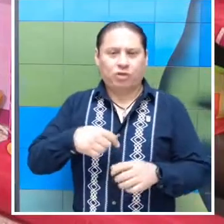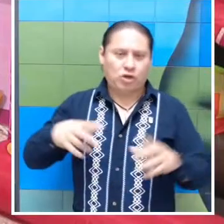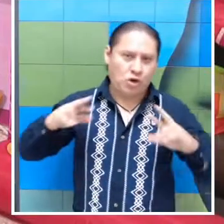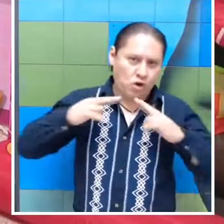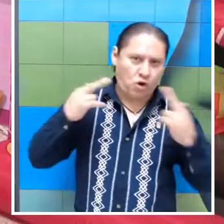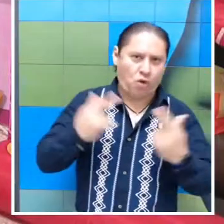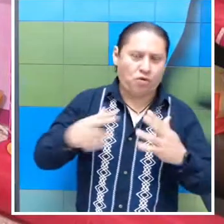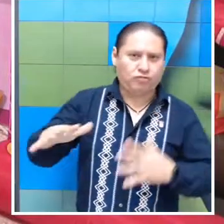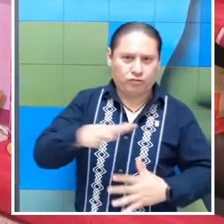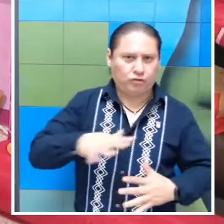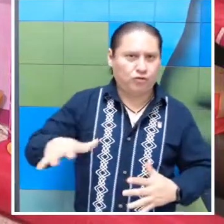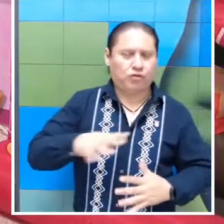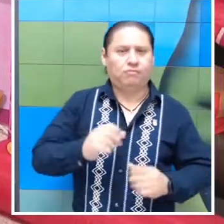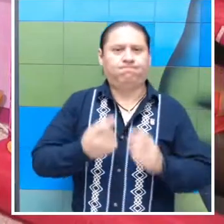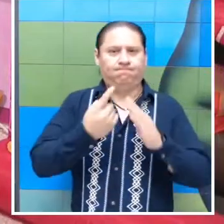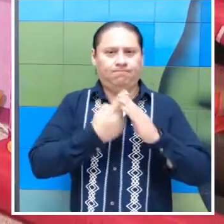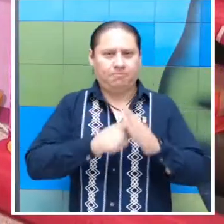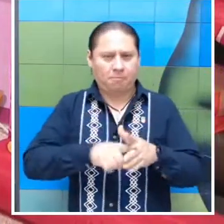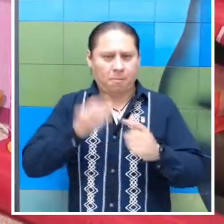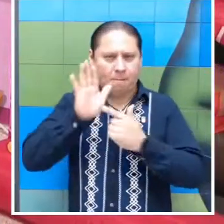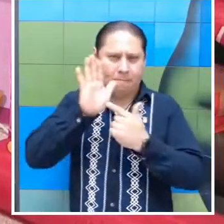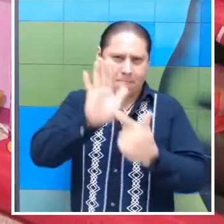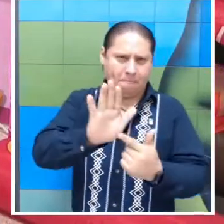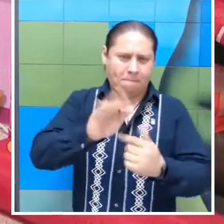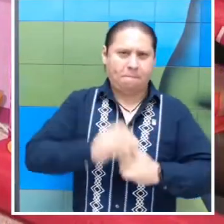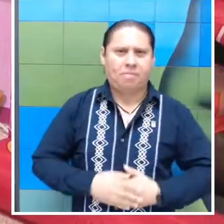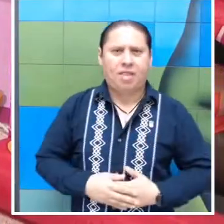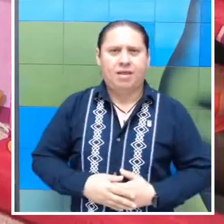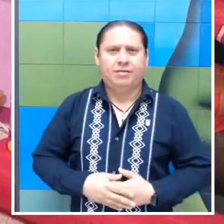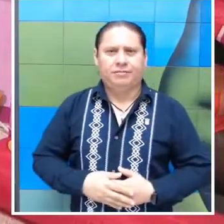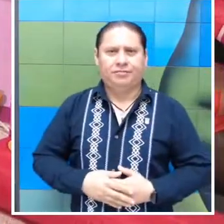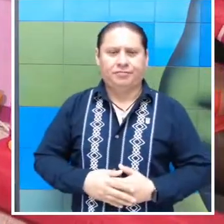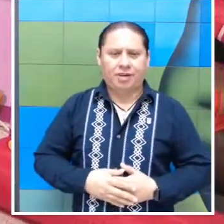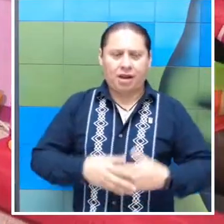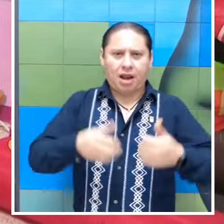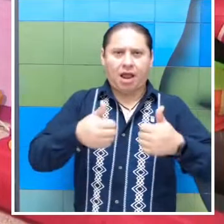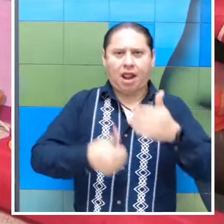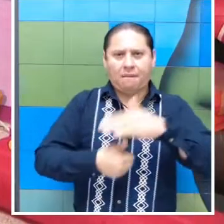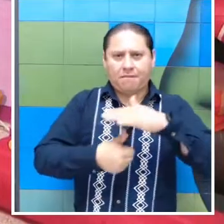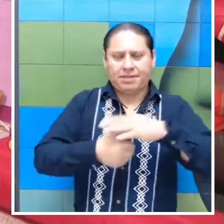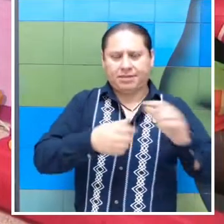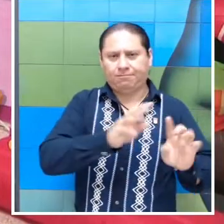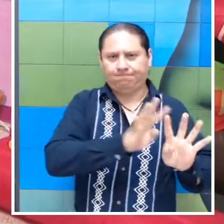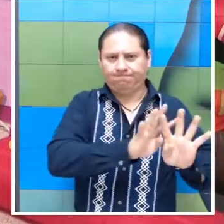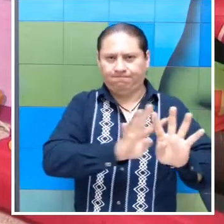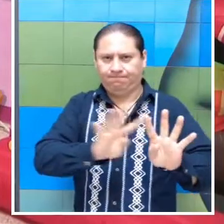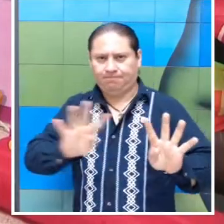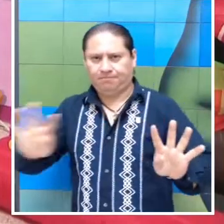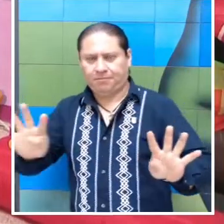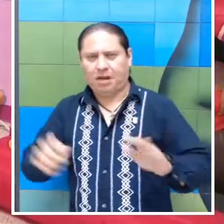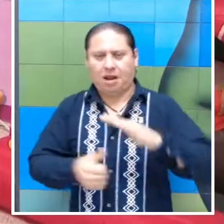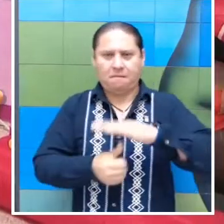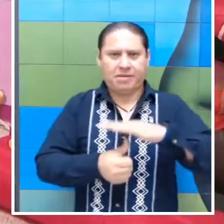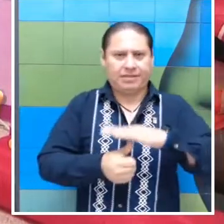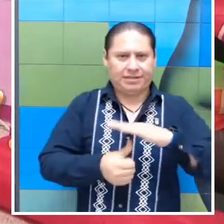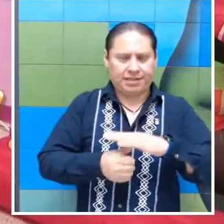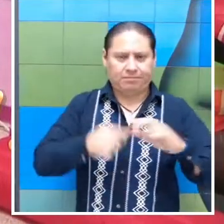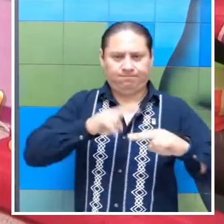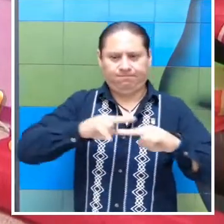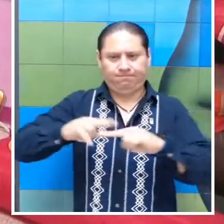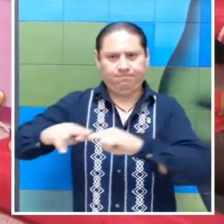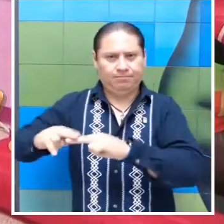Vamos a dar inicio con la presentación de los integrantes de esta honorable mesa del